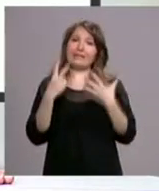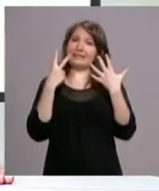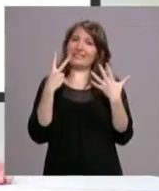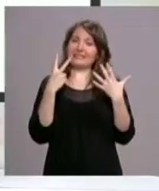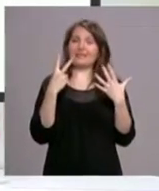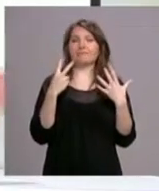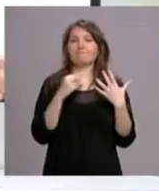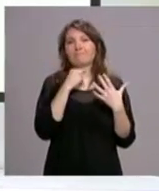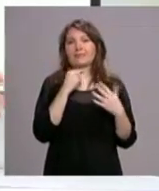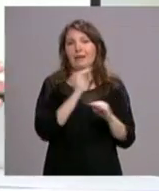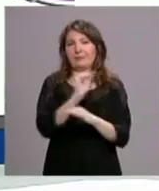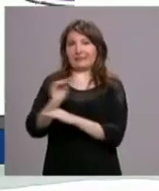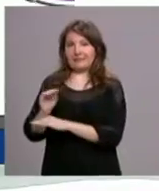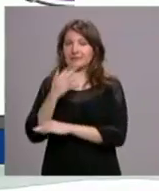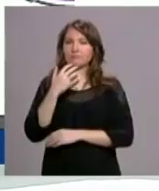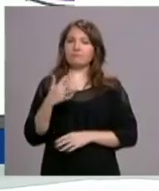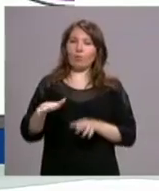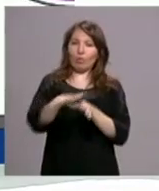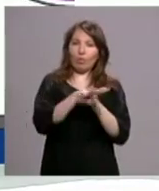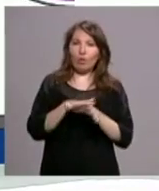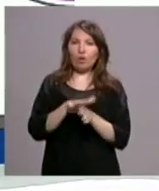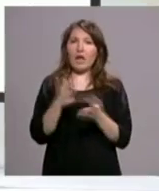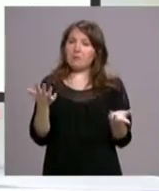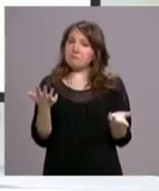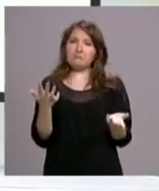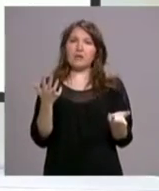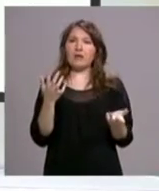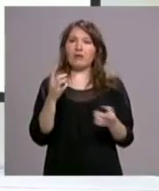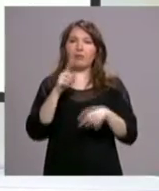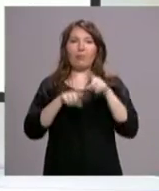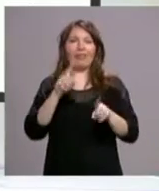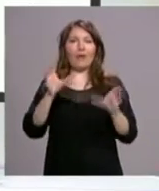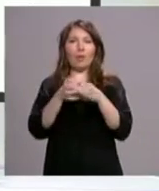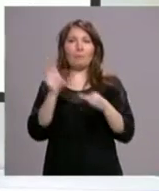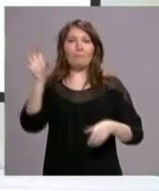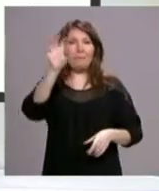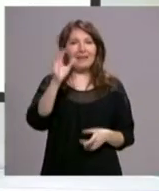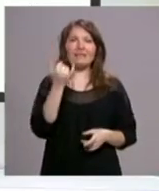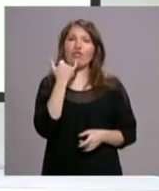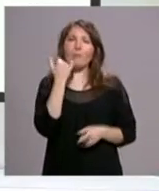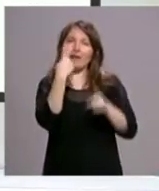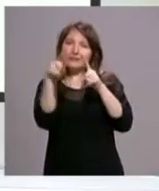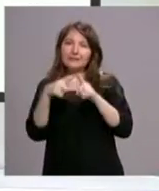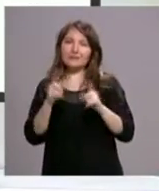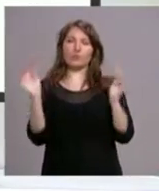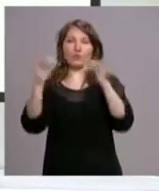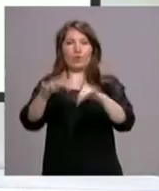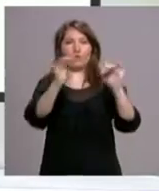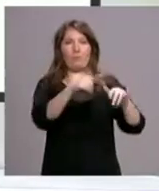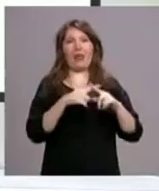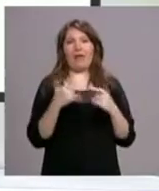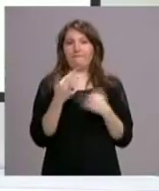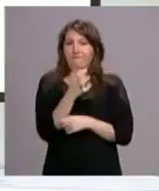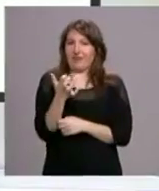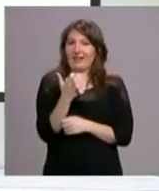capellanías, que son espacios donde por diferentes grupos lingüísticos y países pues se reúnen para celebrar su fe y para apoyarse